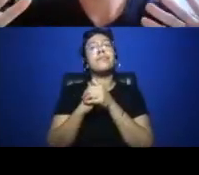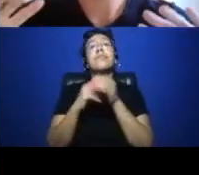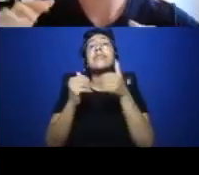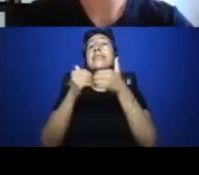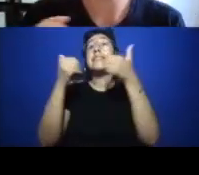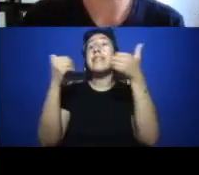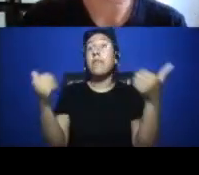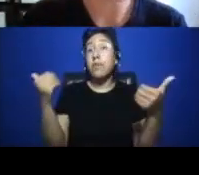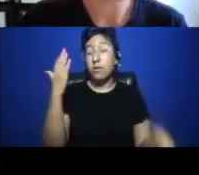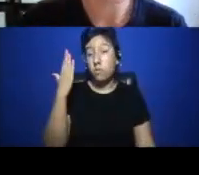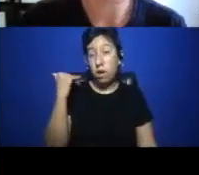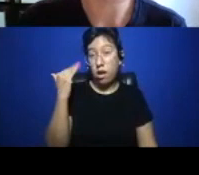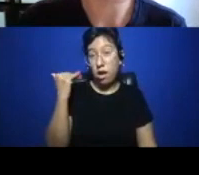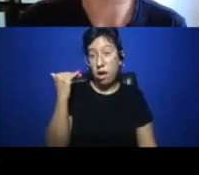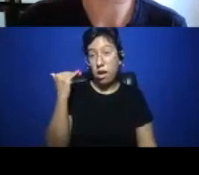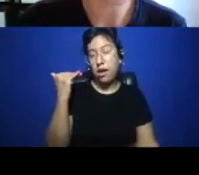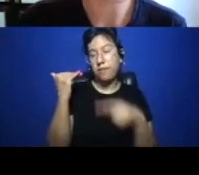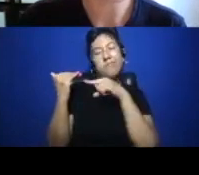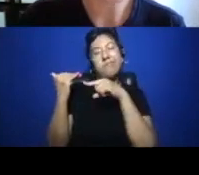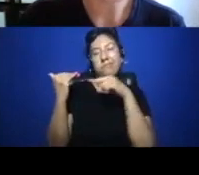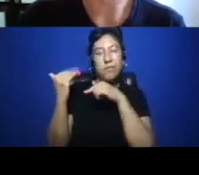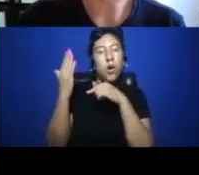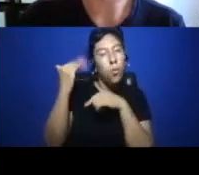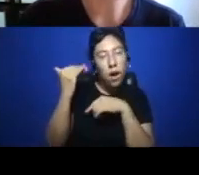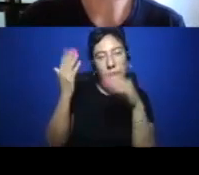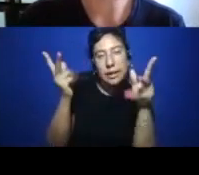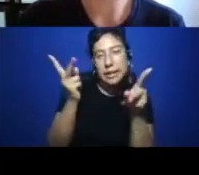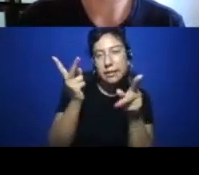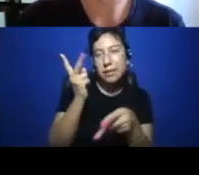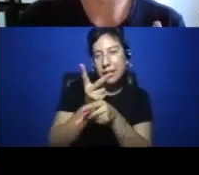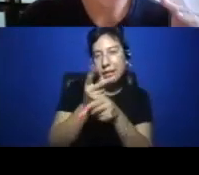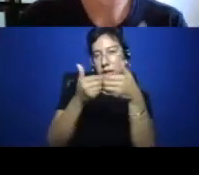quieres tener las cosas separadas porque el por qué, ¿no?